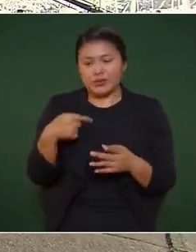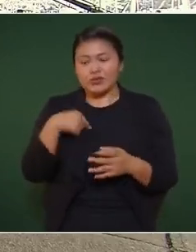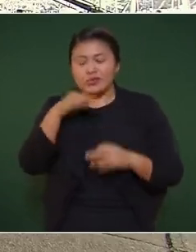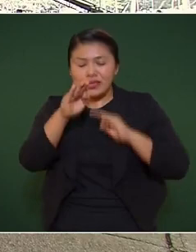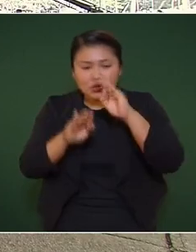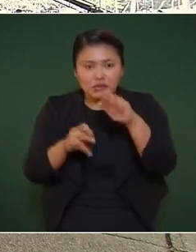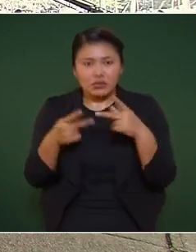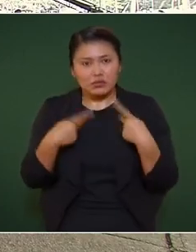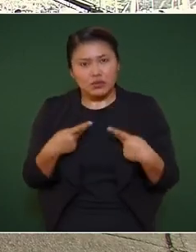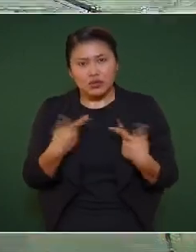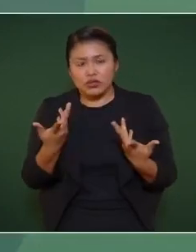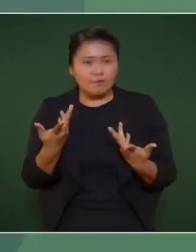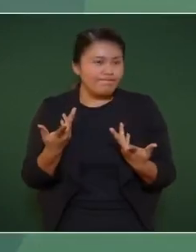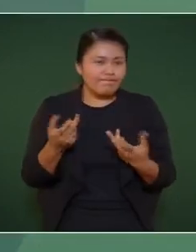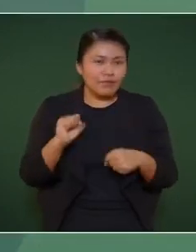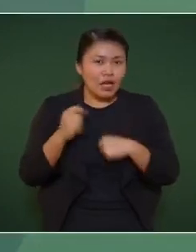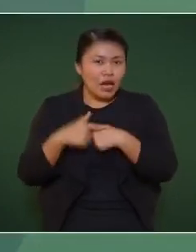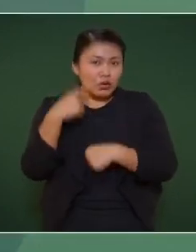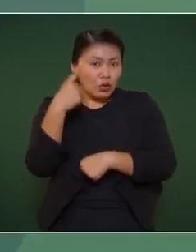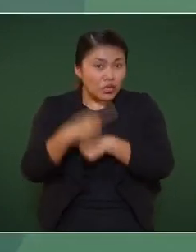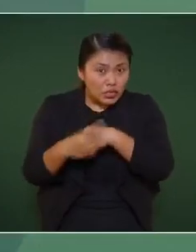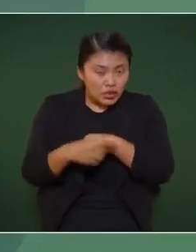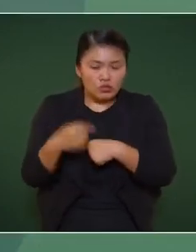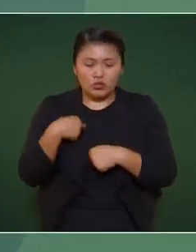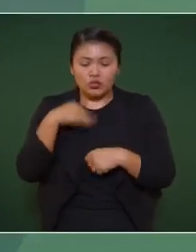afectados. Ese es un tema